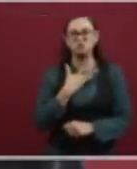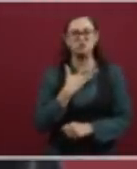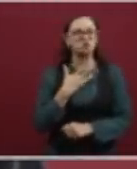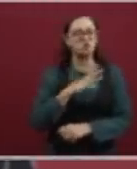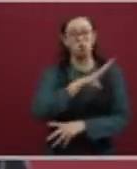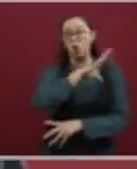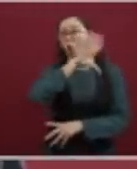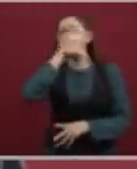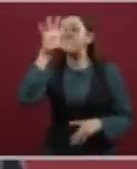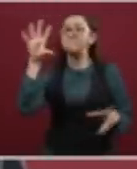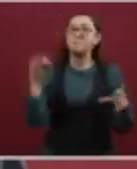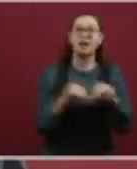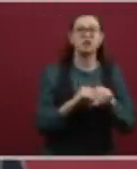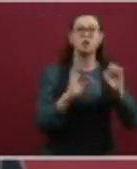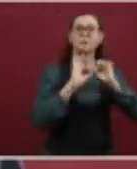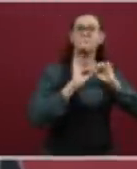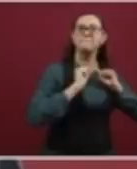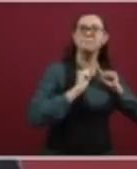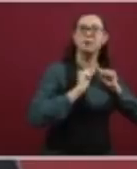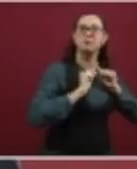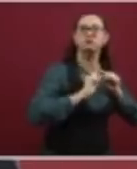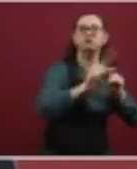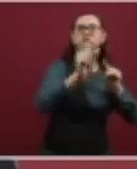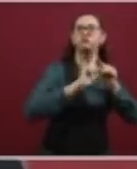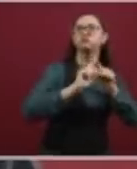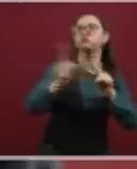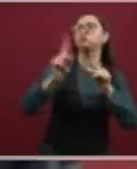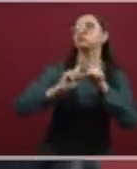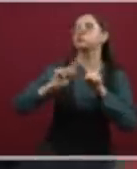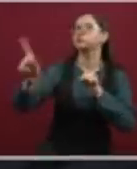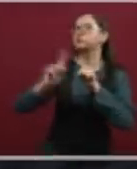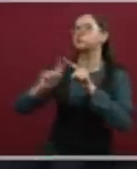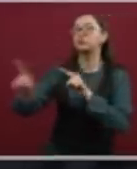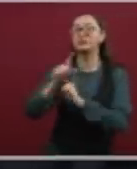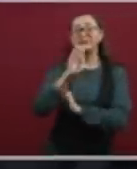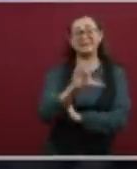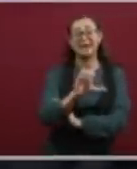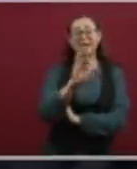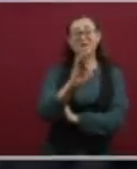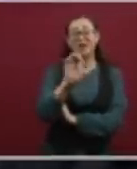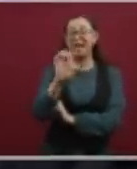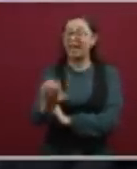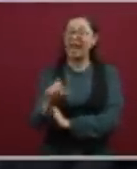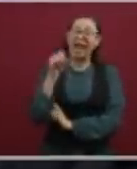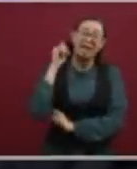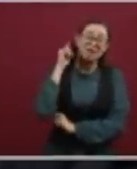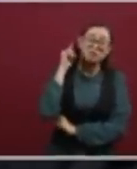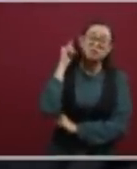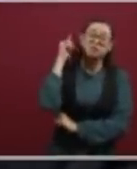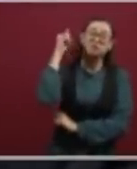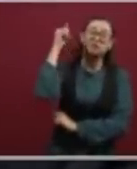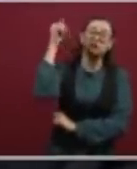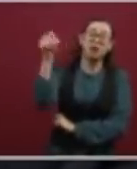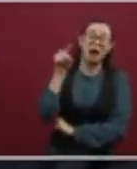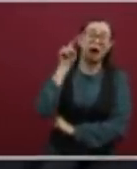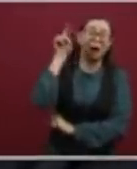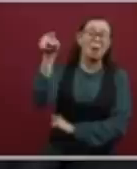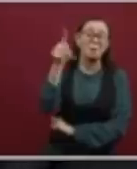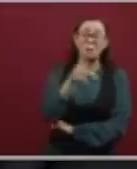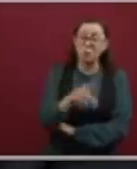de Electricidad. Uno va hasta los pueblos más apartados